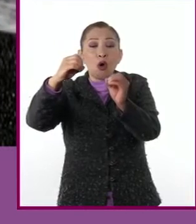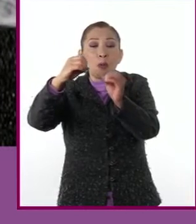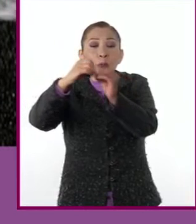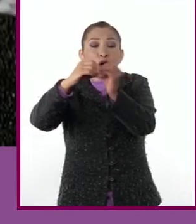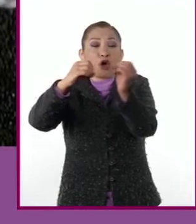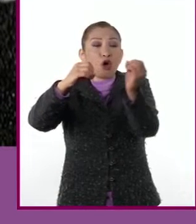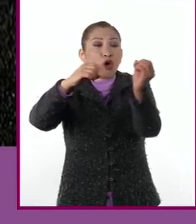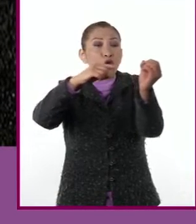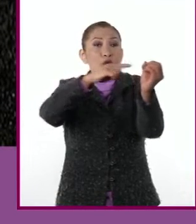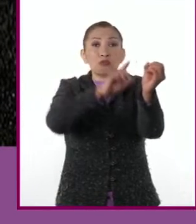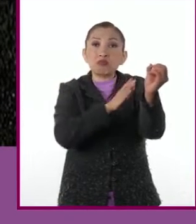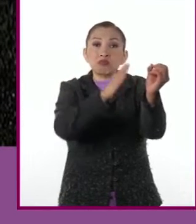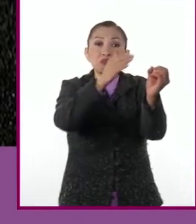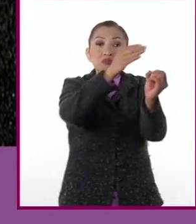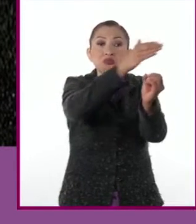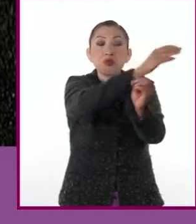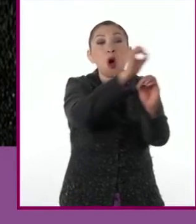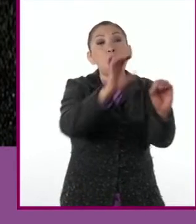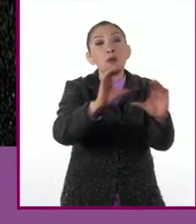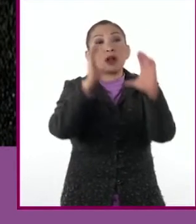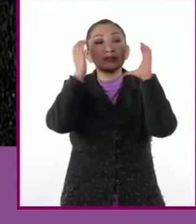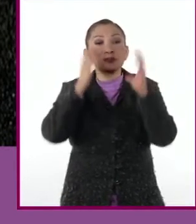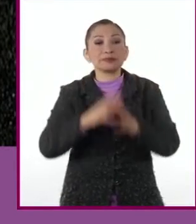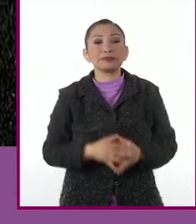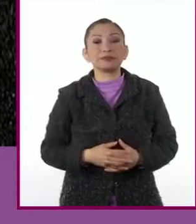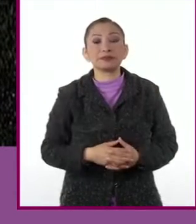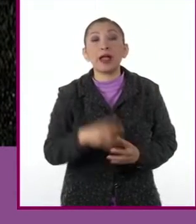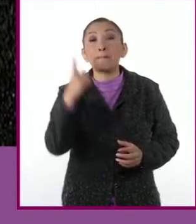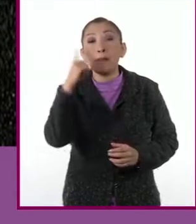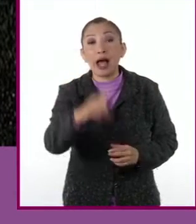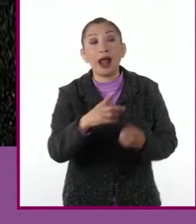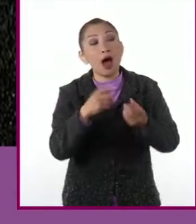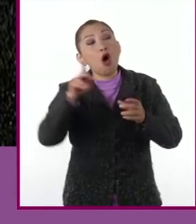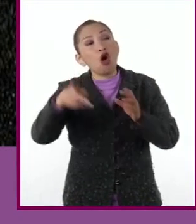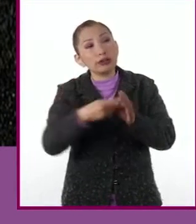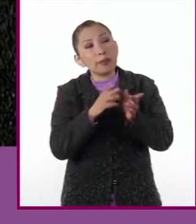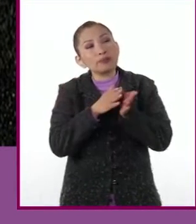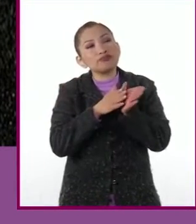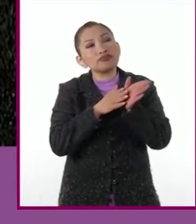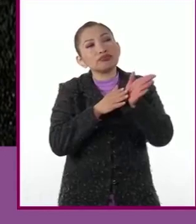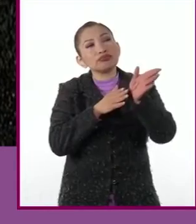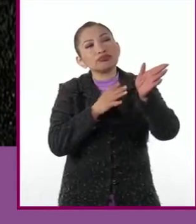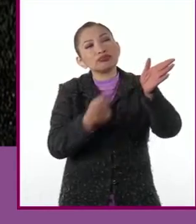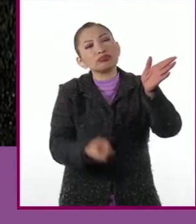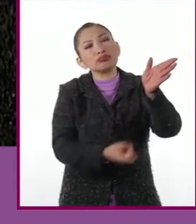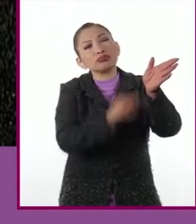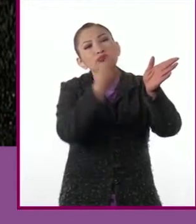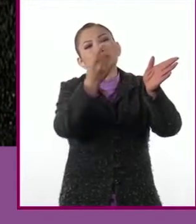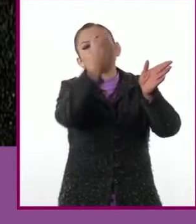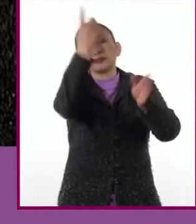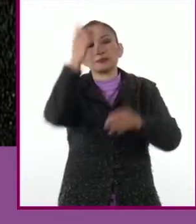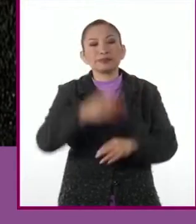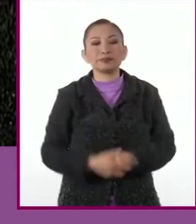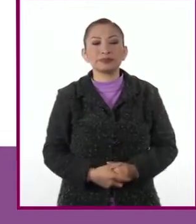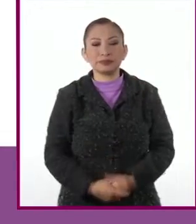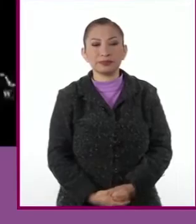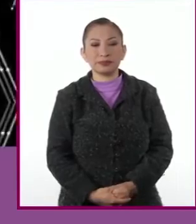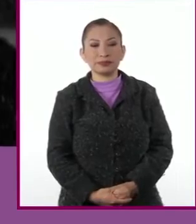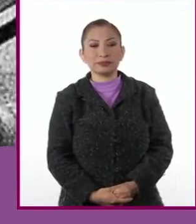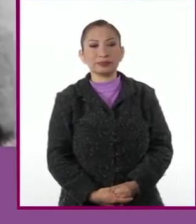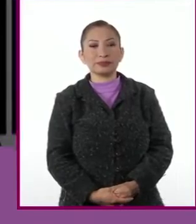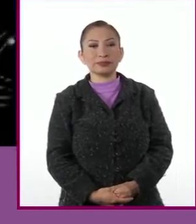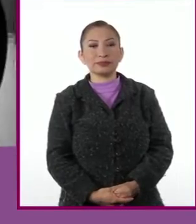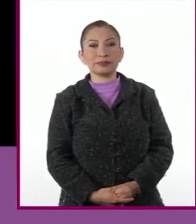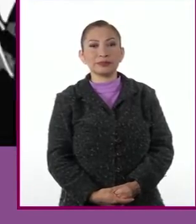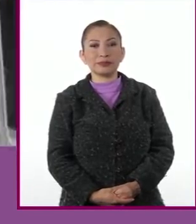hiciera cambiar su dirección o velocidad para perderse en la inmensidad del universo.